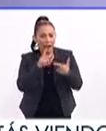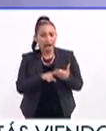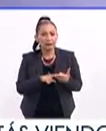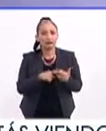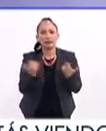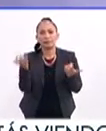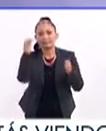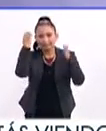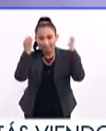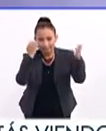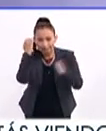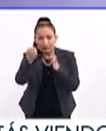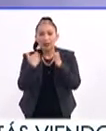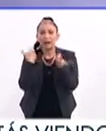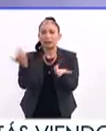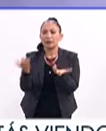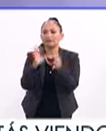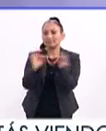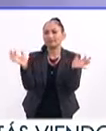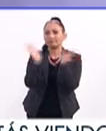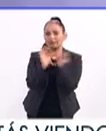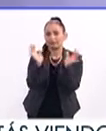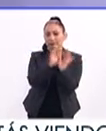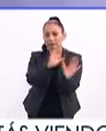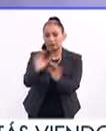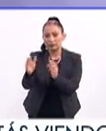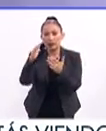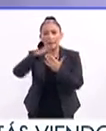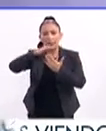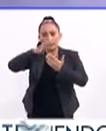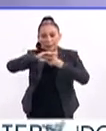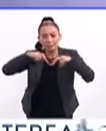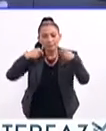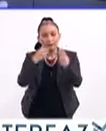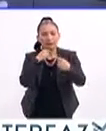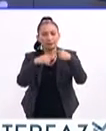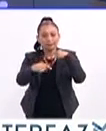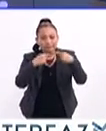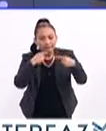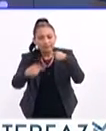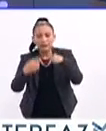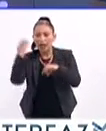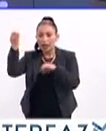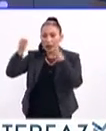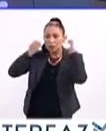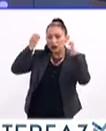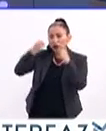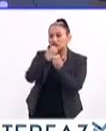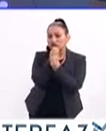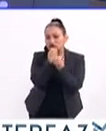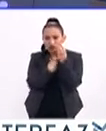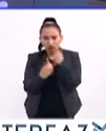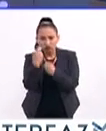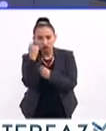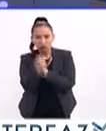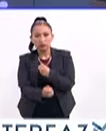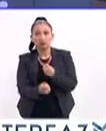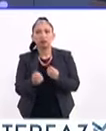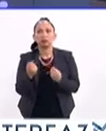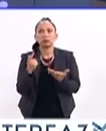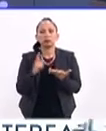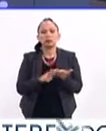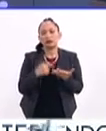artísticas, exposiciones académicas, mesas de trabajo, exposiciones gastronómicas